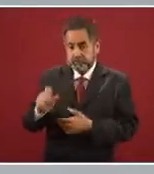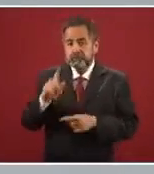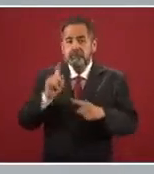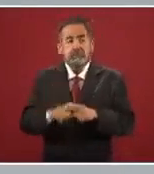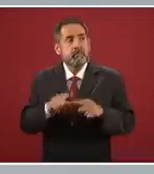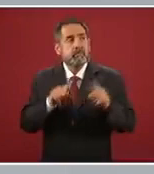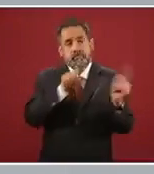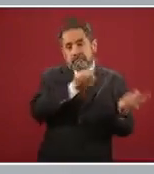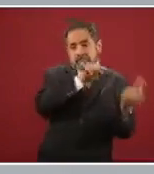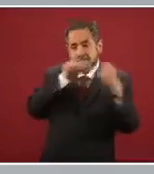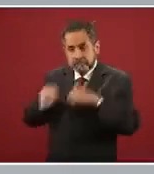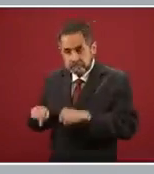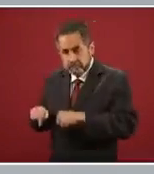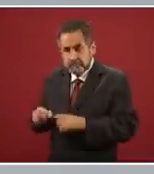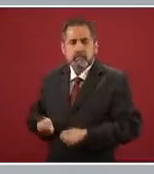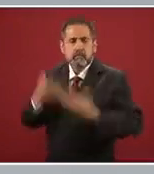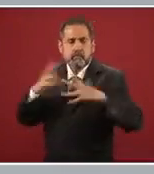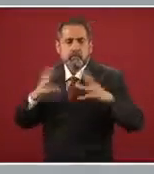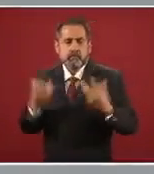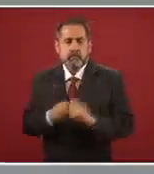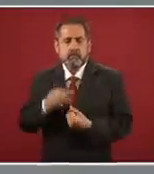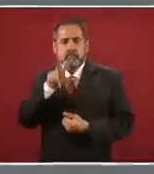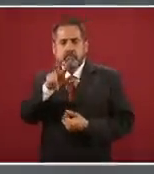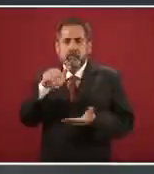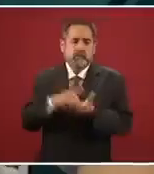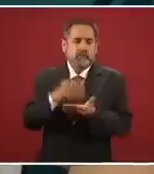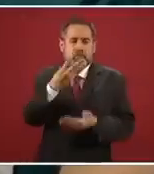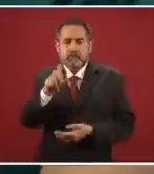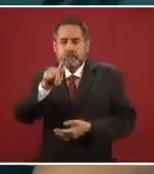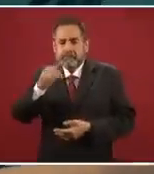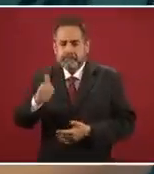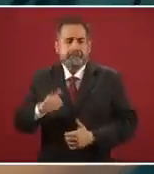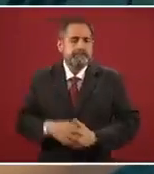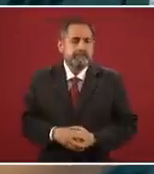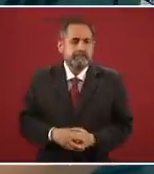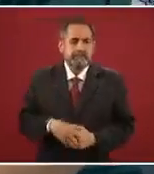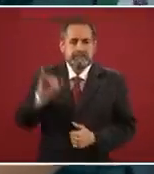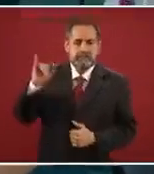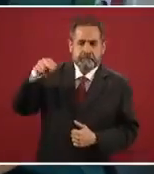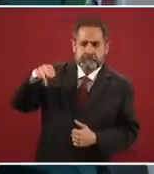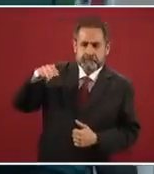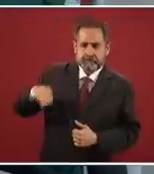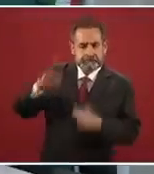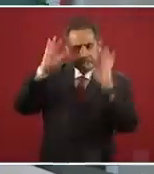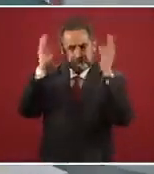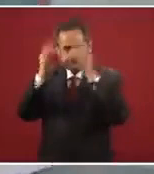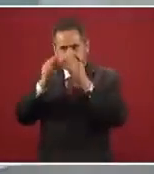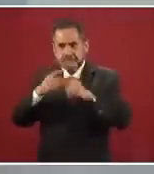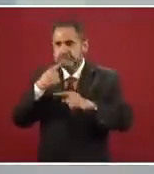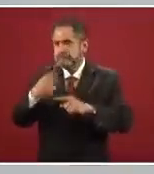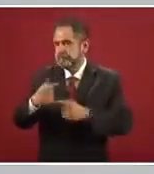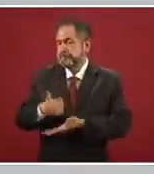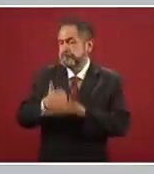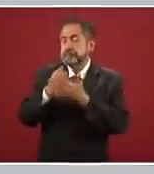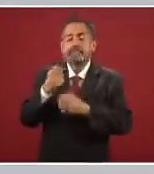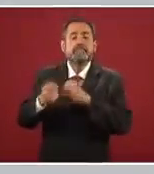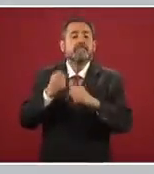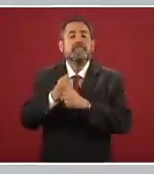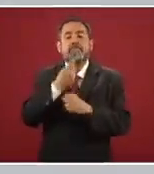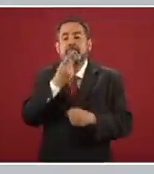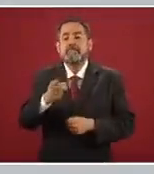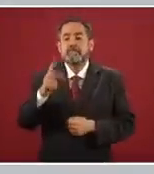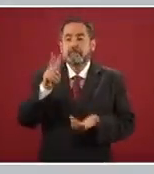a 18.376 mexicanos repatriados. El Instituto Nacional de Migración informa que durante 2019